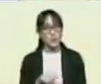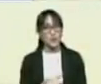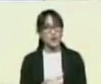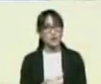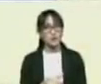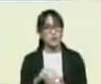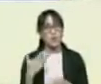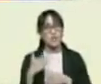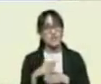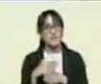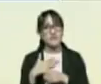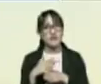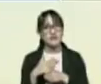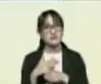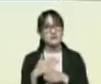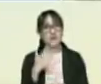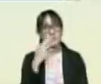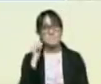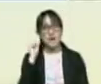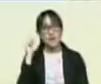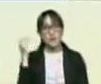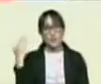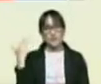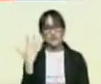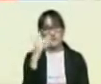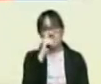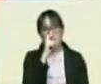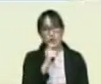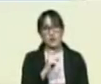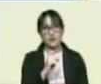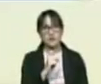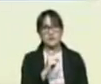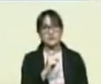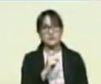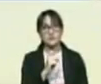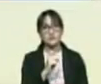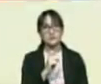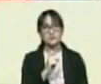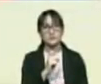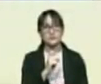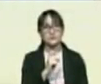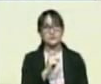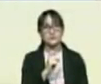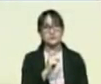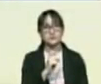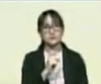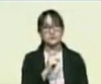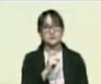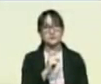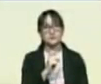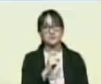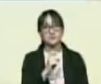qué diferencia había entre el Maduro de hace 5 años y el Maduro de hoy.